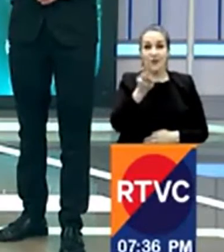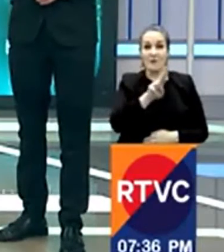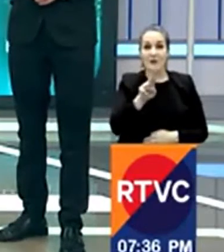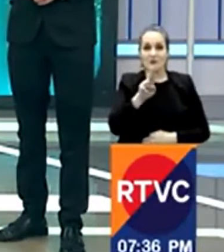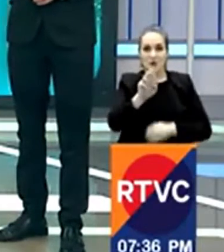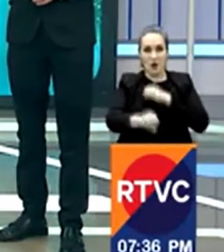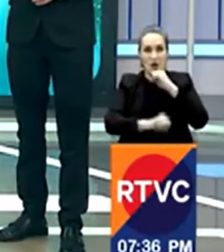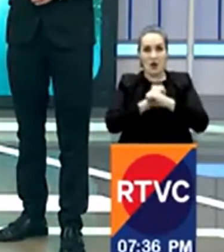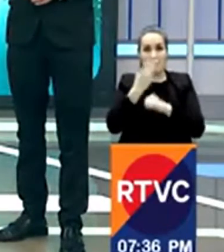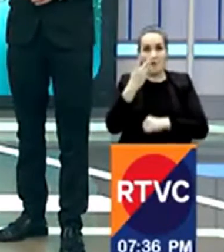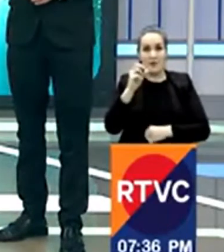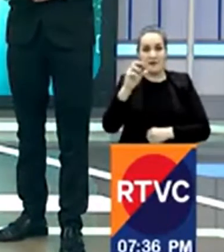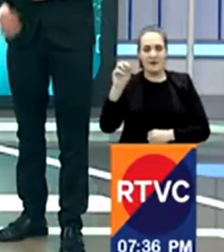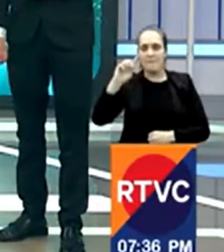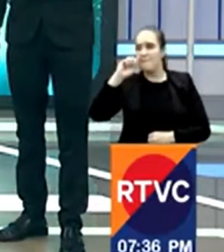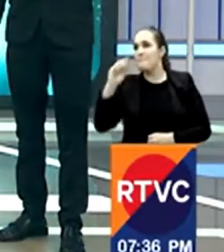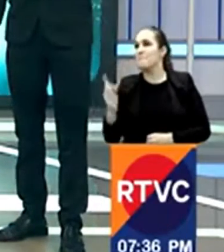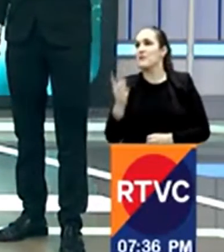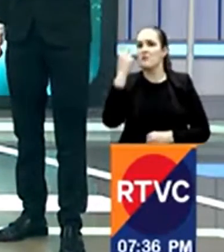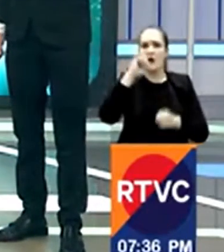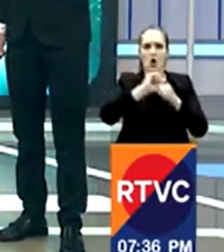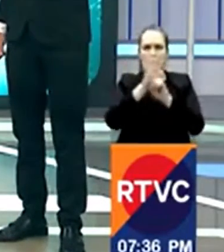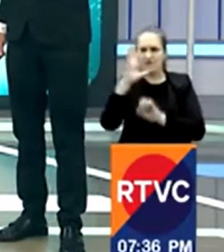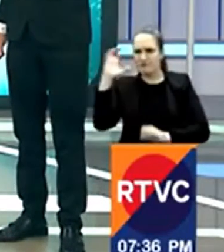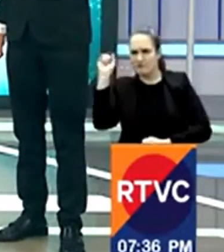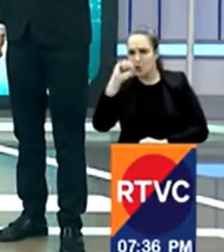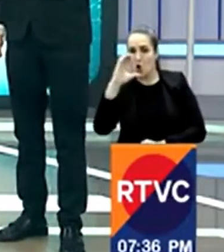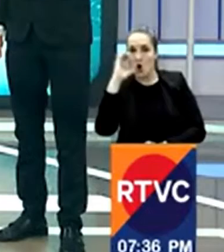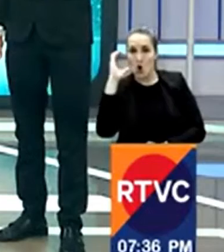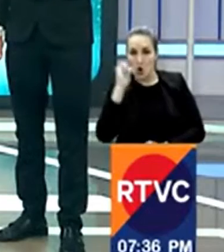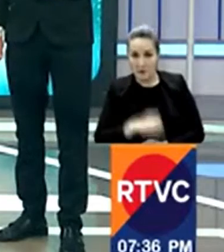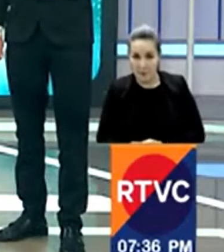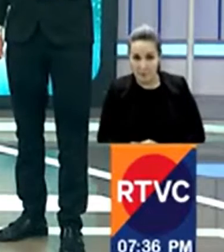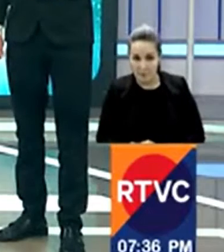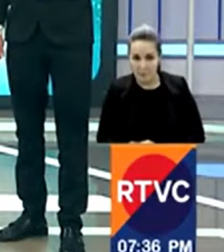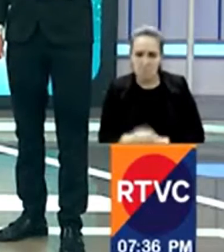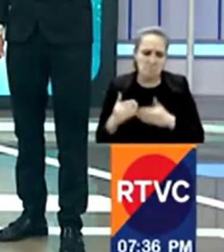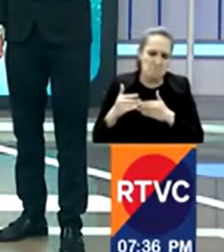primer caso de COVID-19 en Colombia. El 12 de marzo, el Gobierno